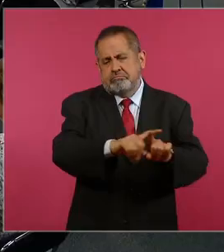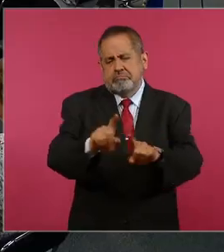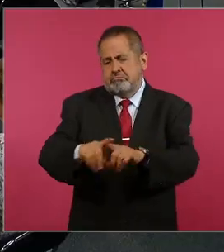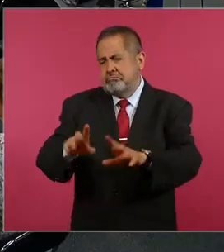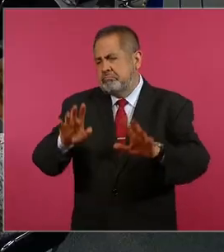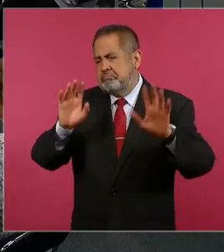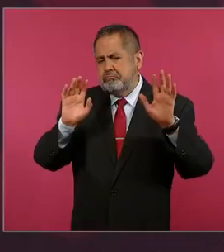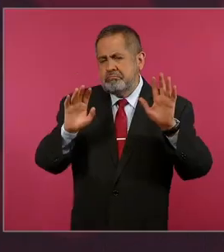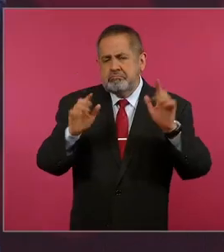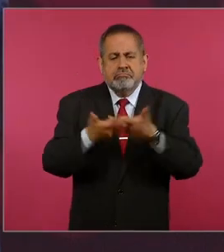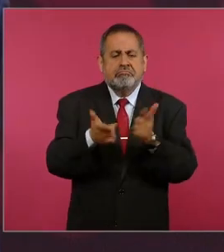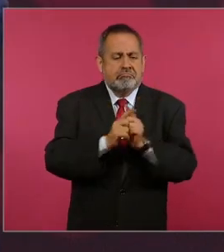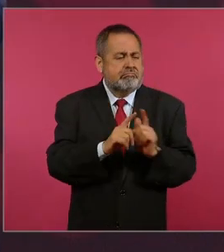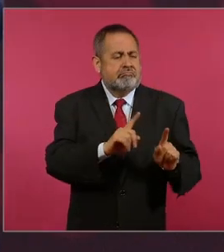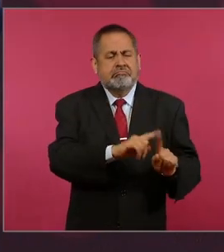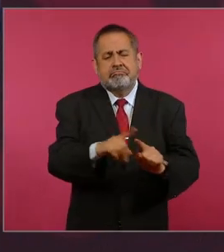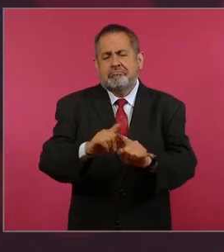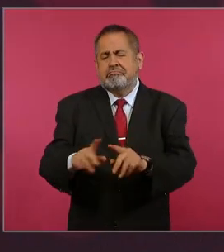más